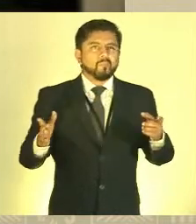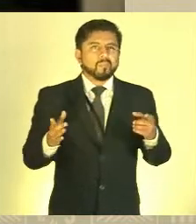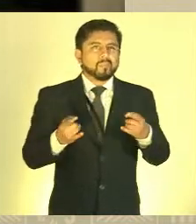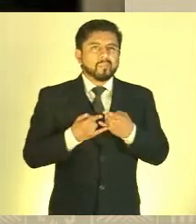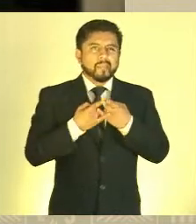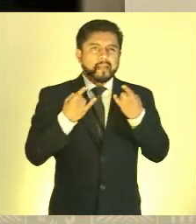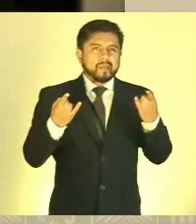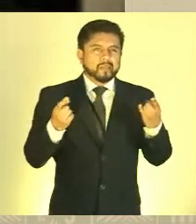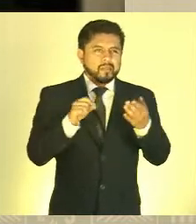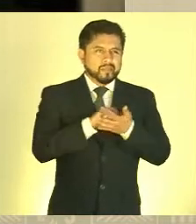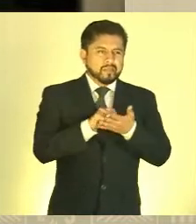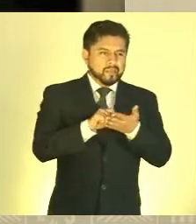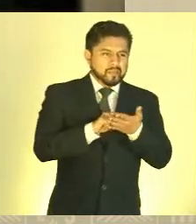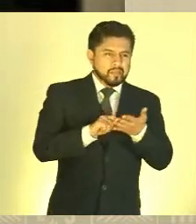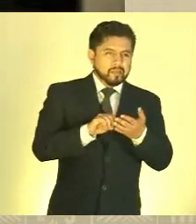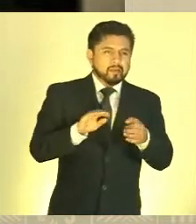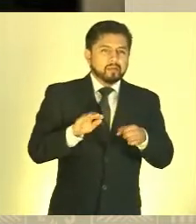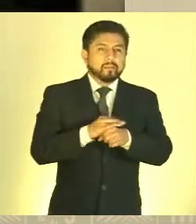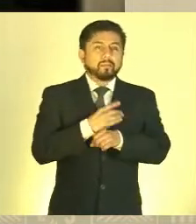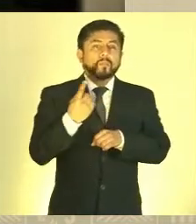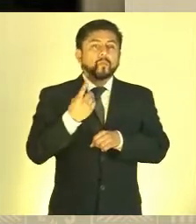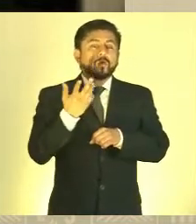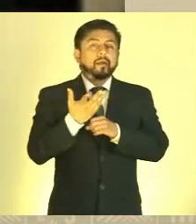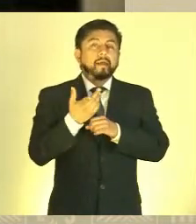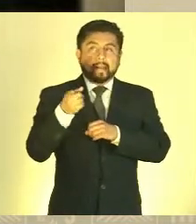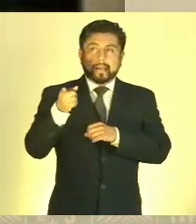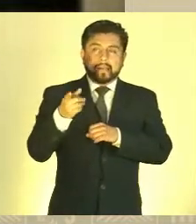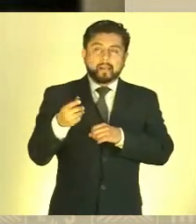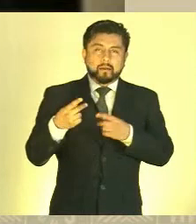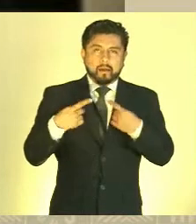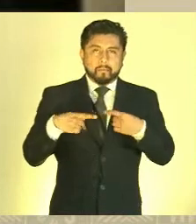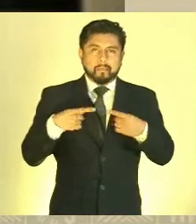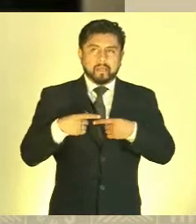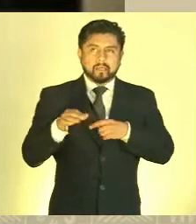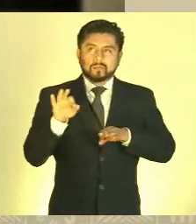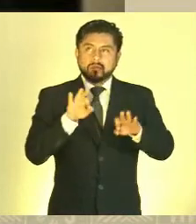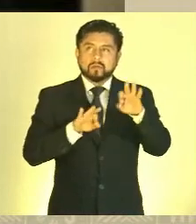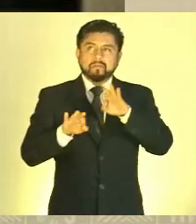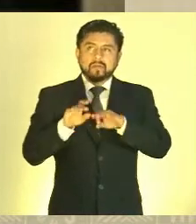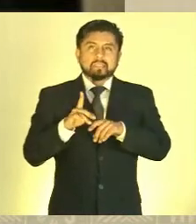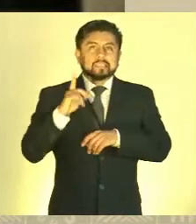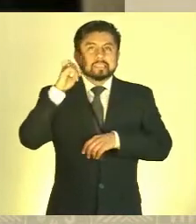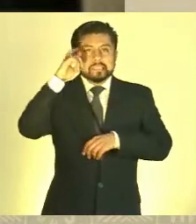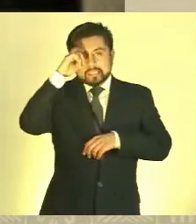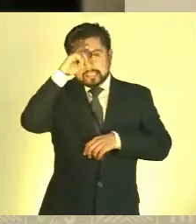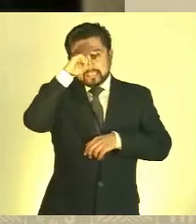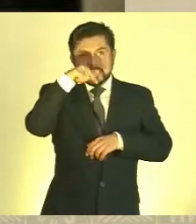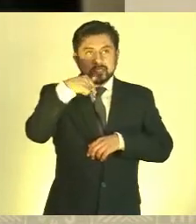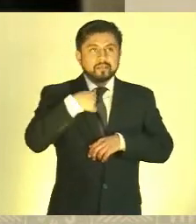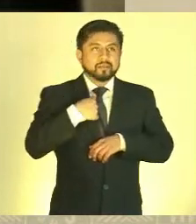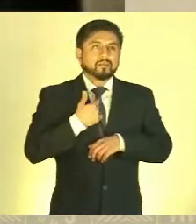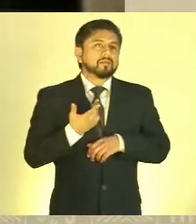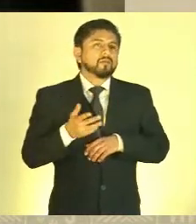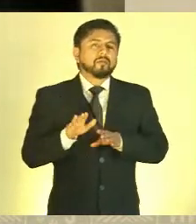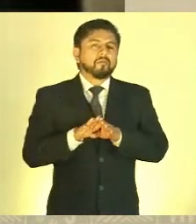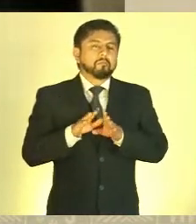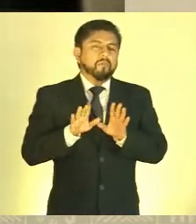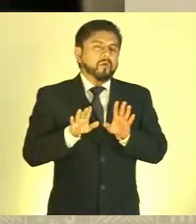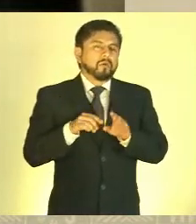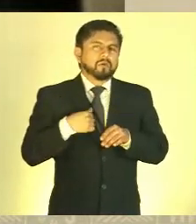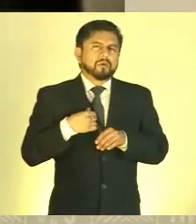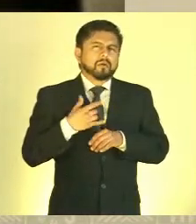tiene miedo de reducir, de no decir bien las cosas. Yo soy simplemente un aficionado de